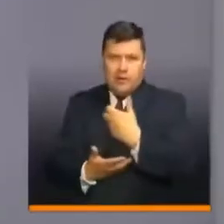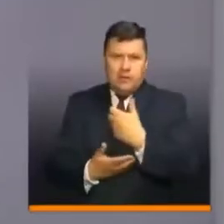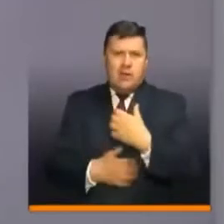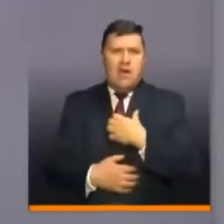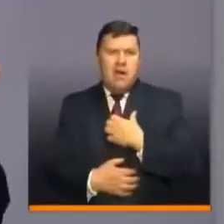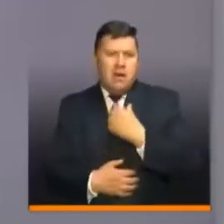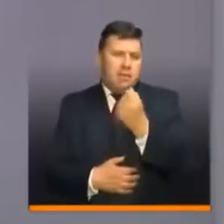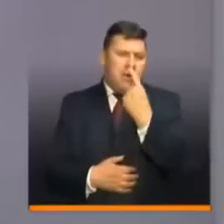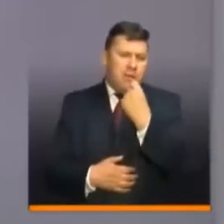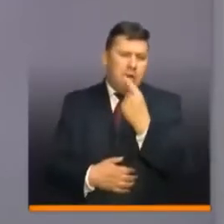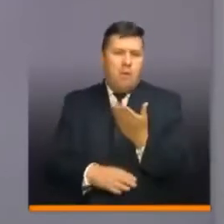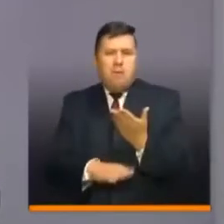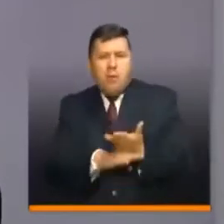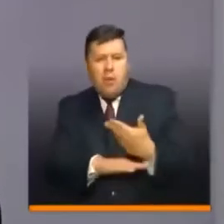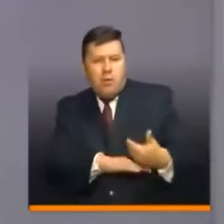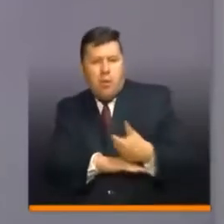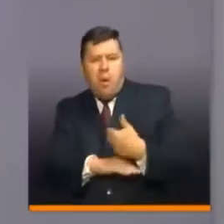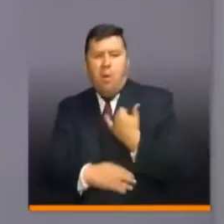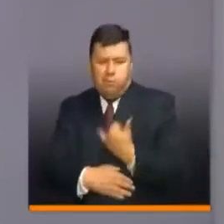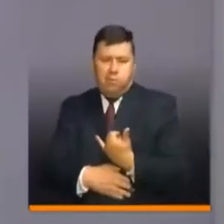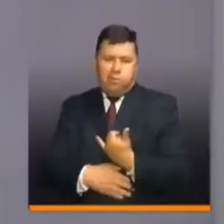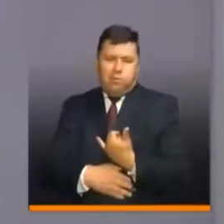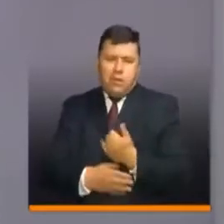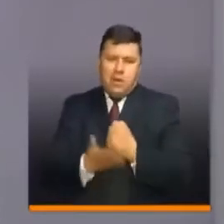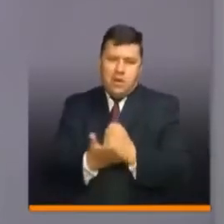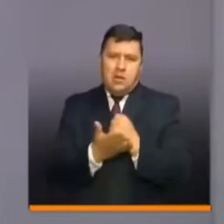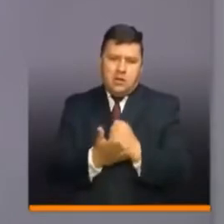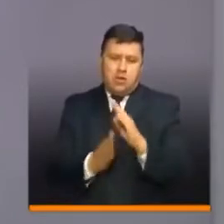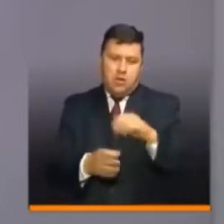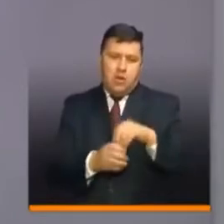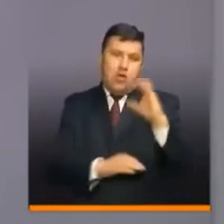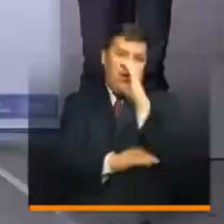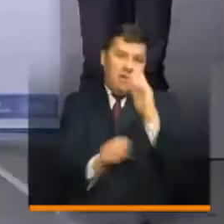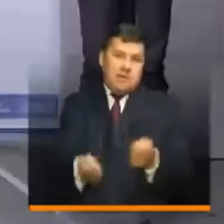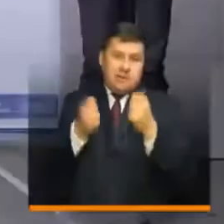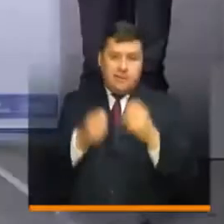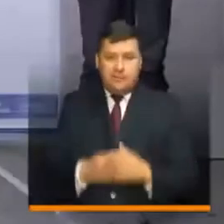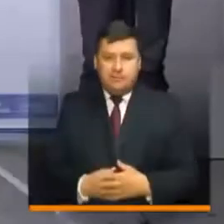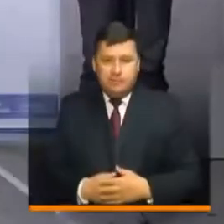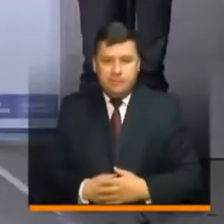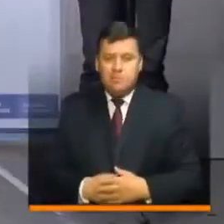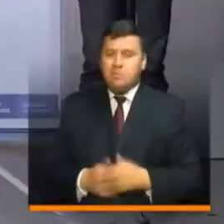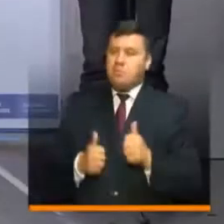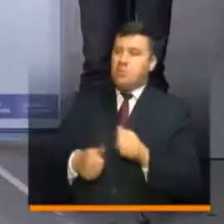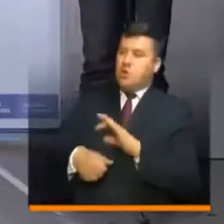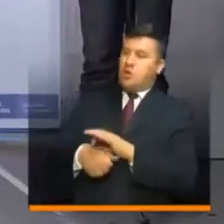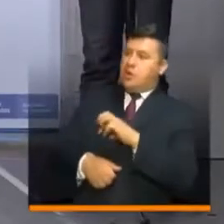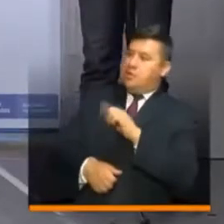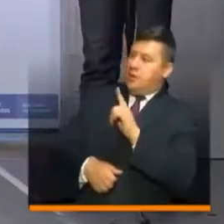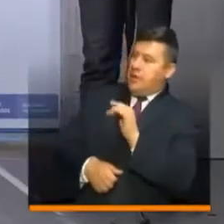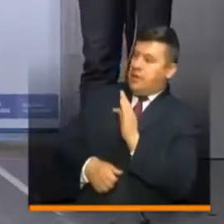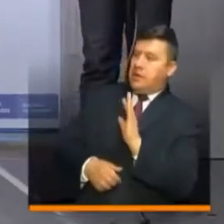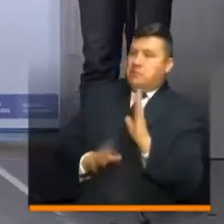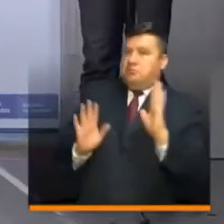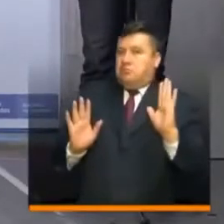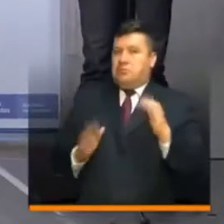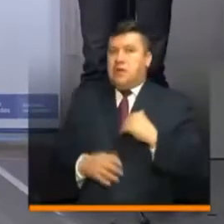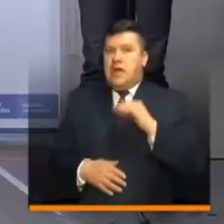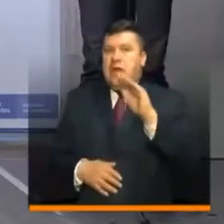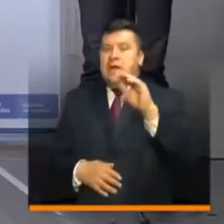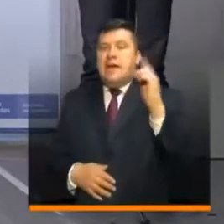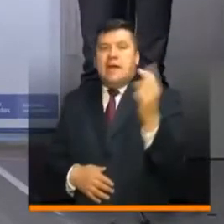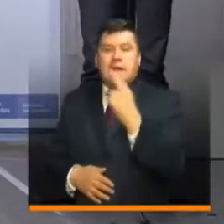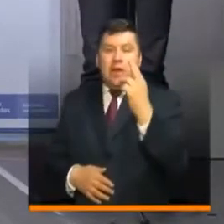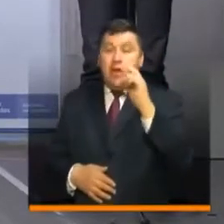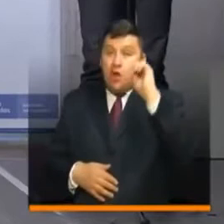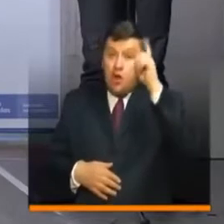inquietudes y todas esas propuestas que tenemos para ayudar a proteger a colombia muy bien doctor plata pues yo simplemente reitero que